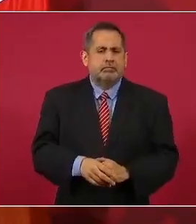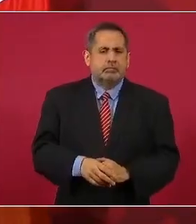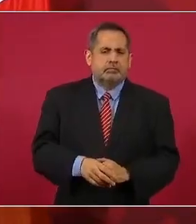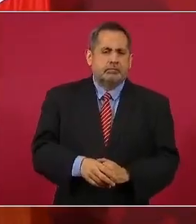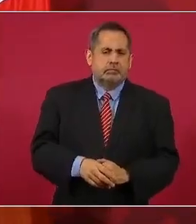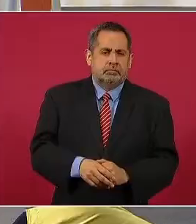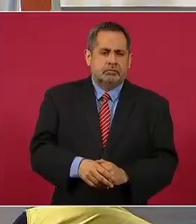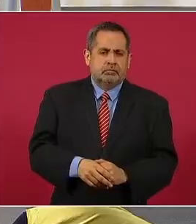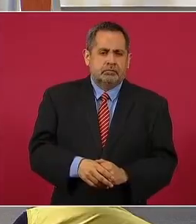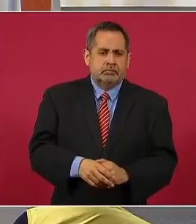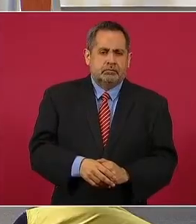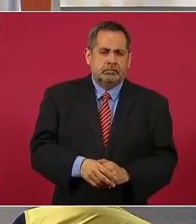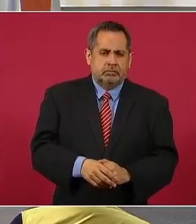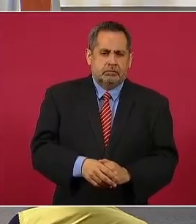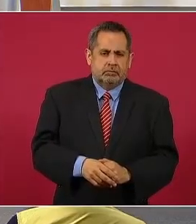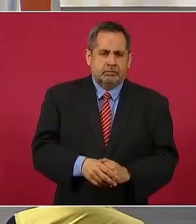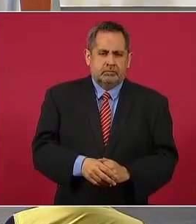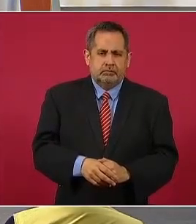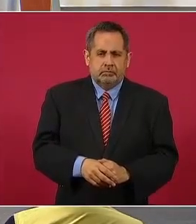Sí, hoy.